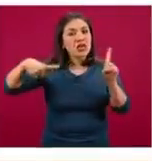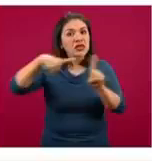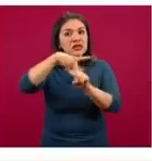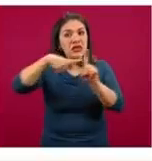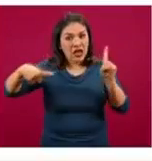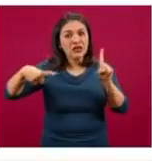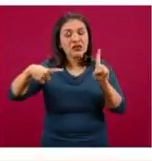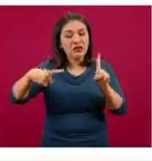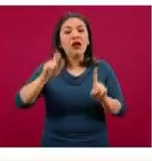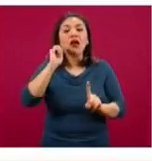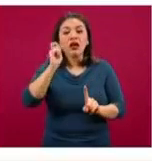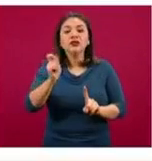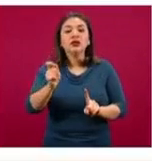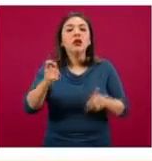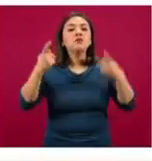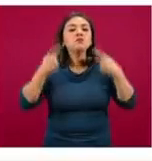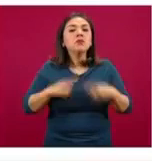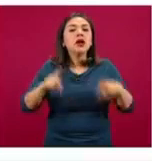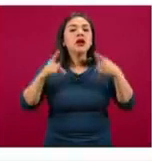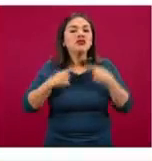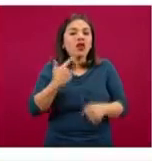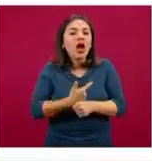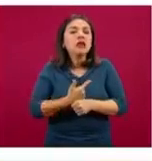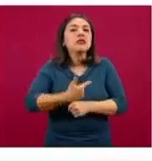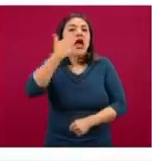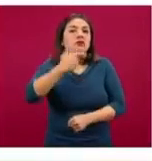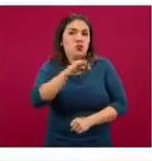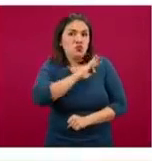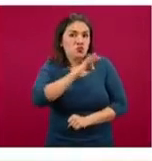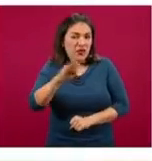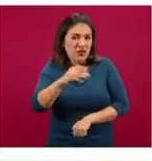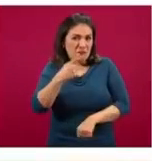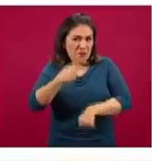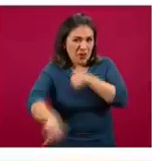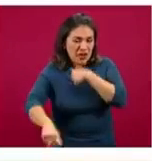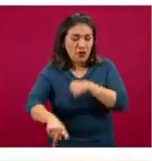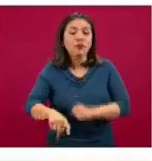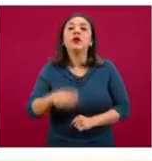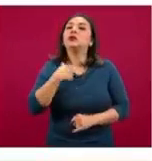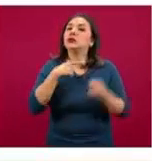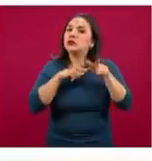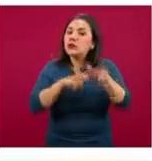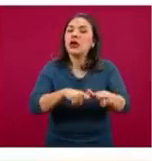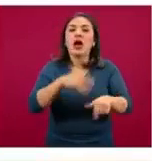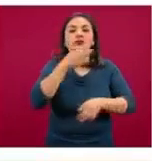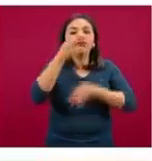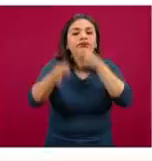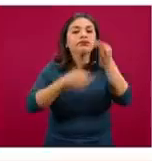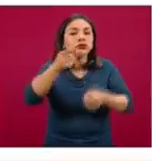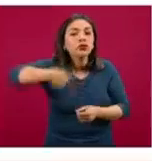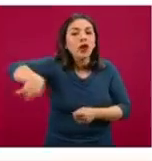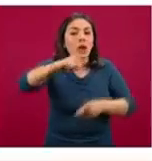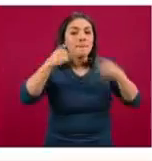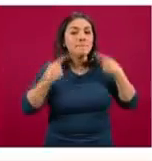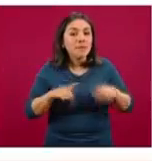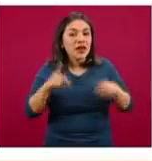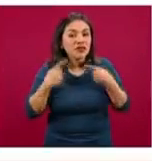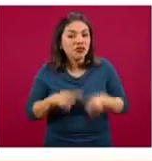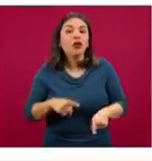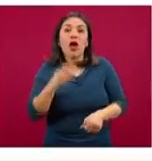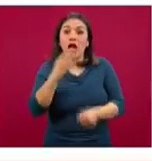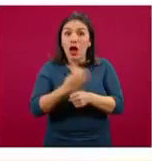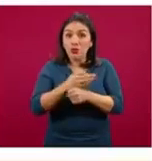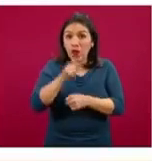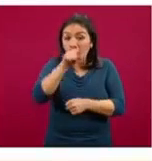también de su meta, es precisamente la población de riesgo. Eso es bueno, y continuamos llamando a todas las personas que se encuentran en